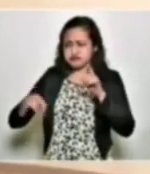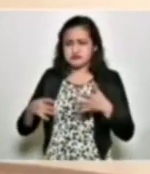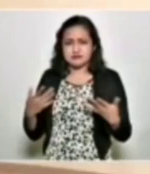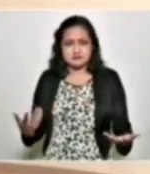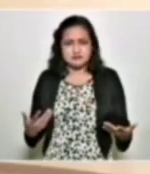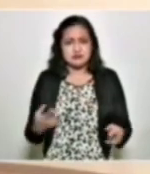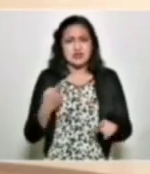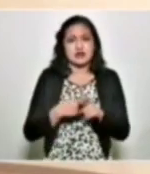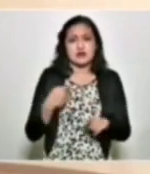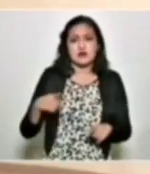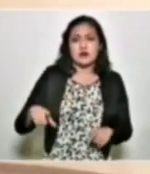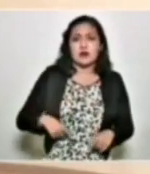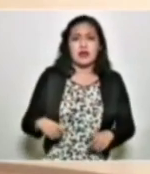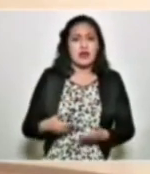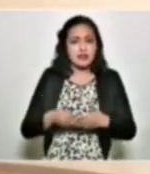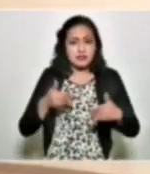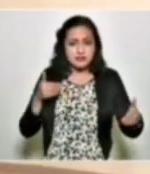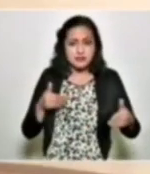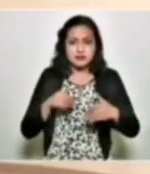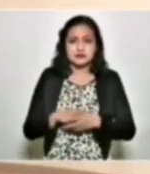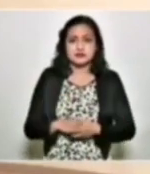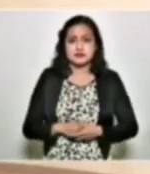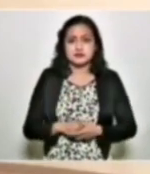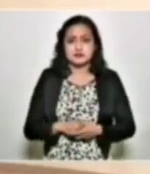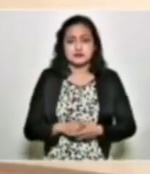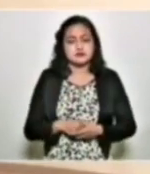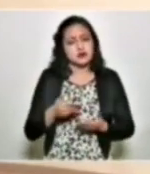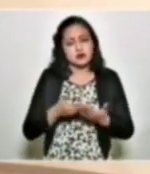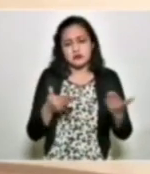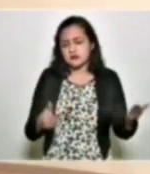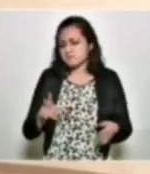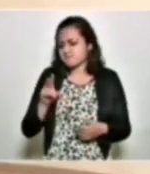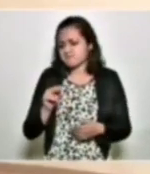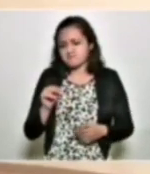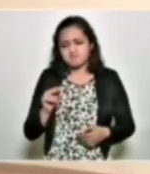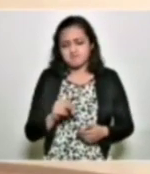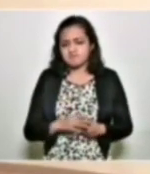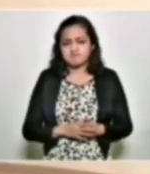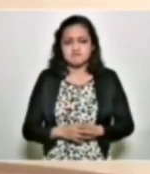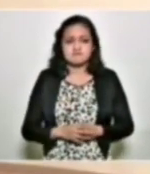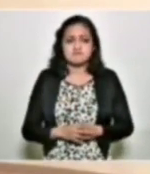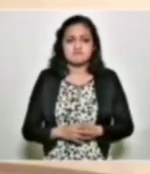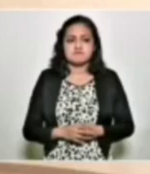operada por el gobierno no hoy no